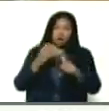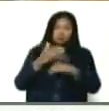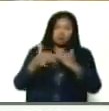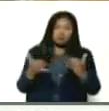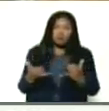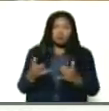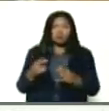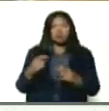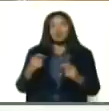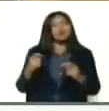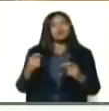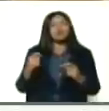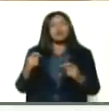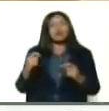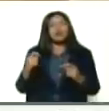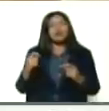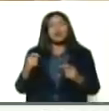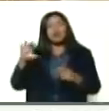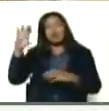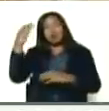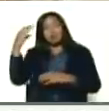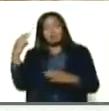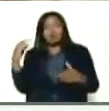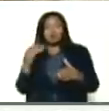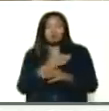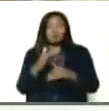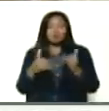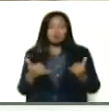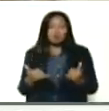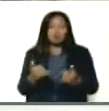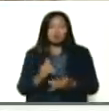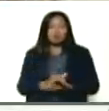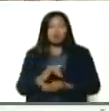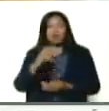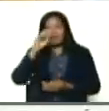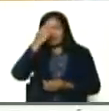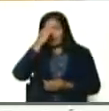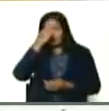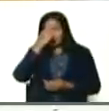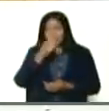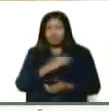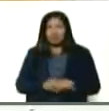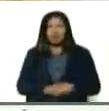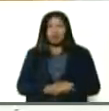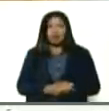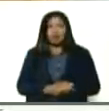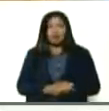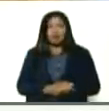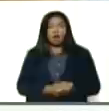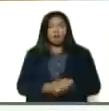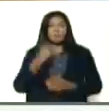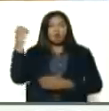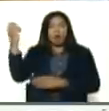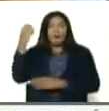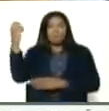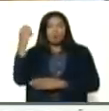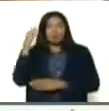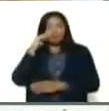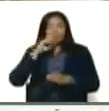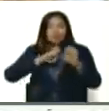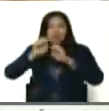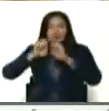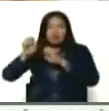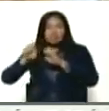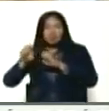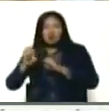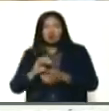Apure ingresó la mutante de la India. está en estudio en este momento.